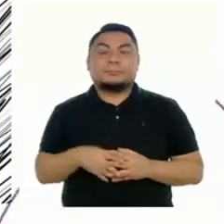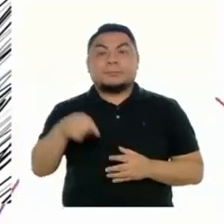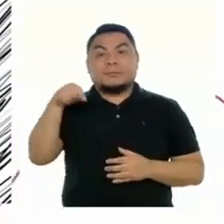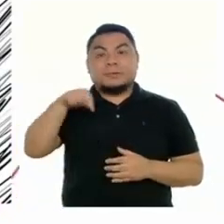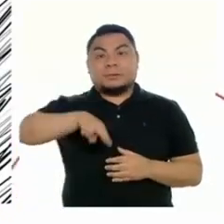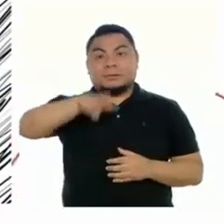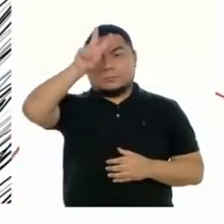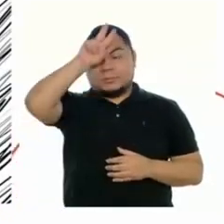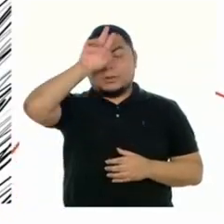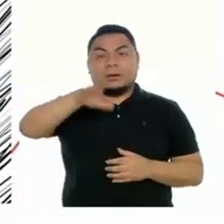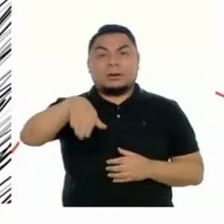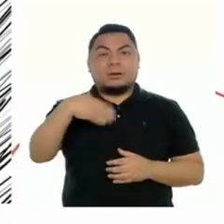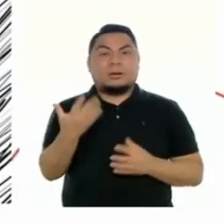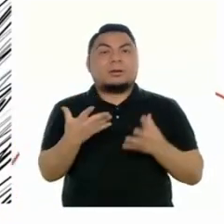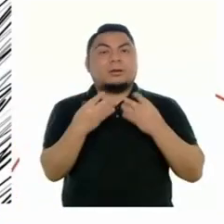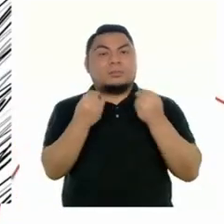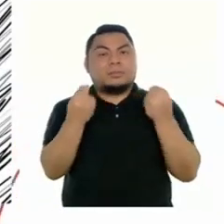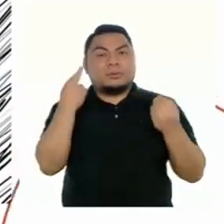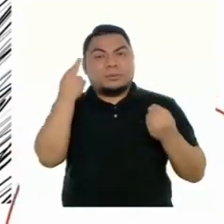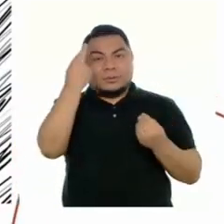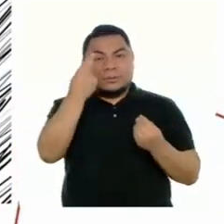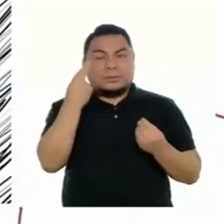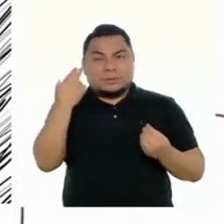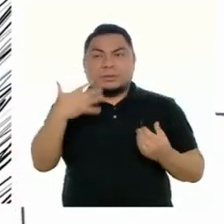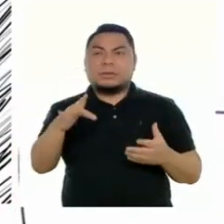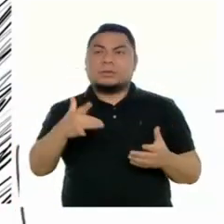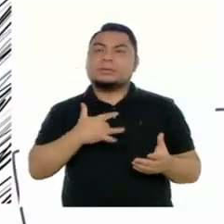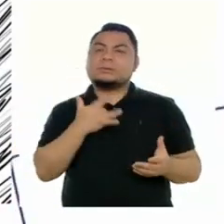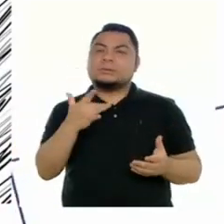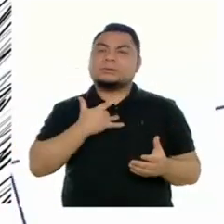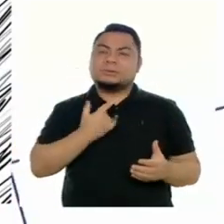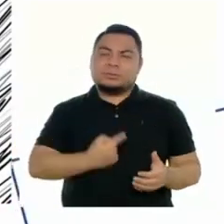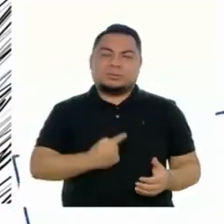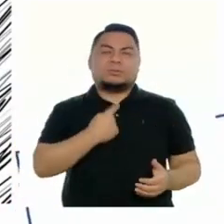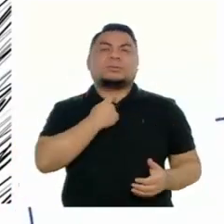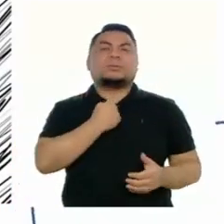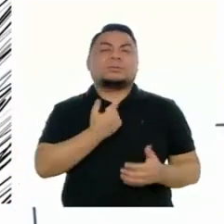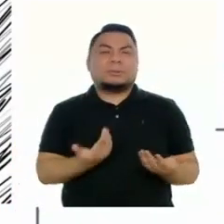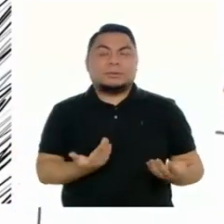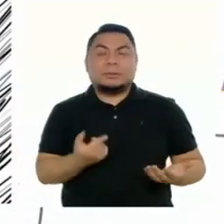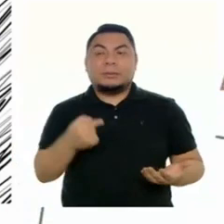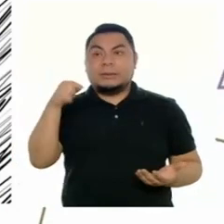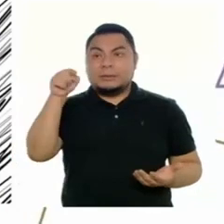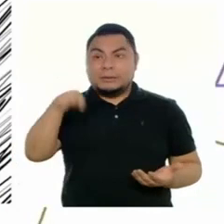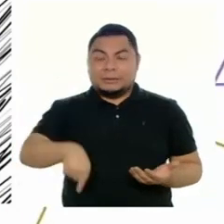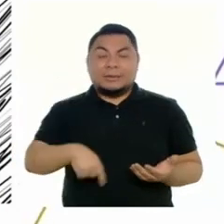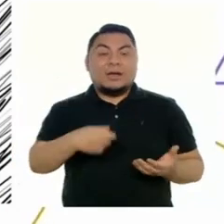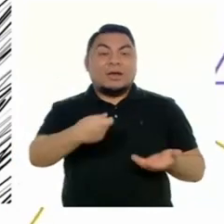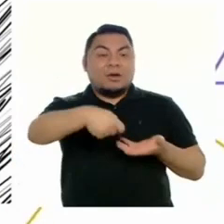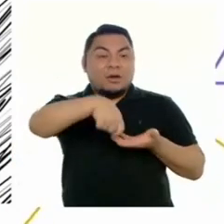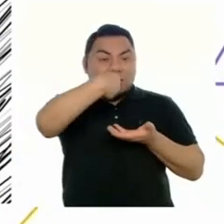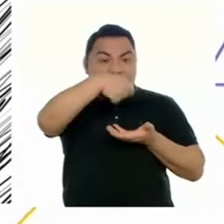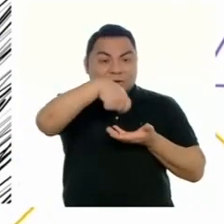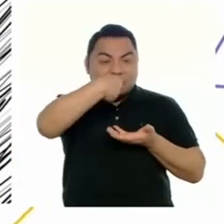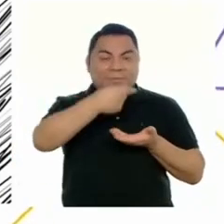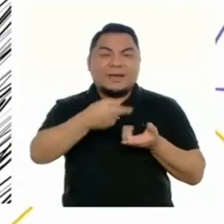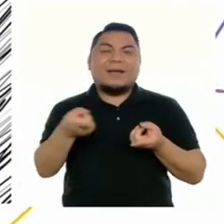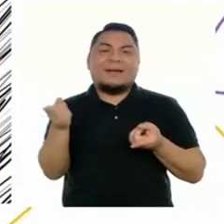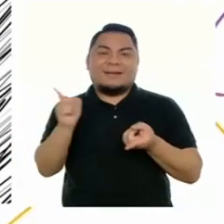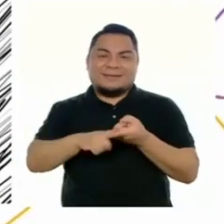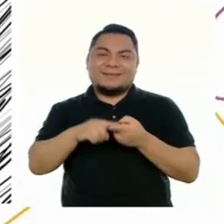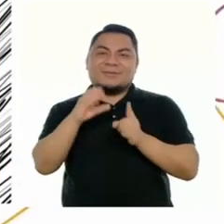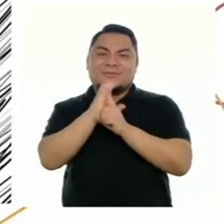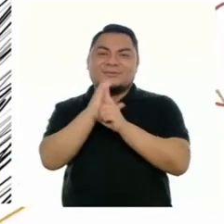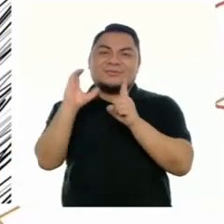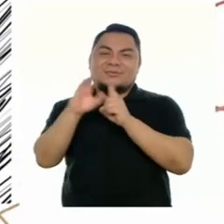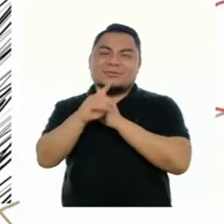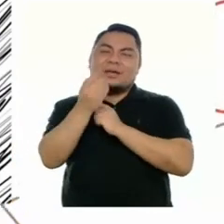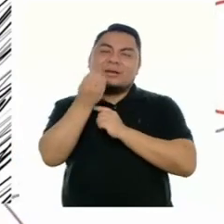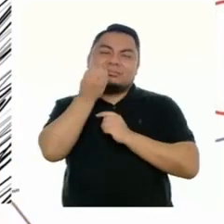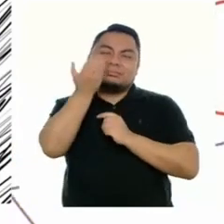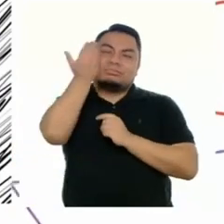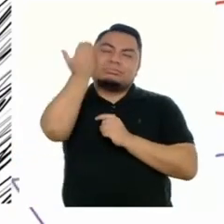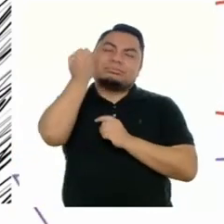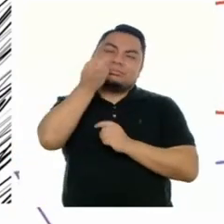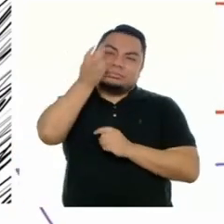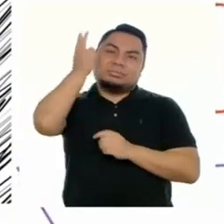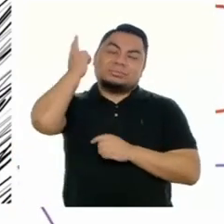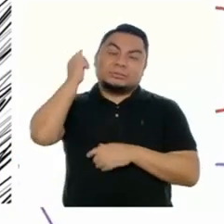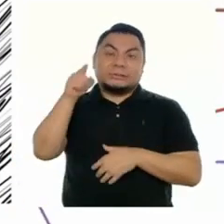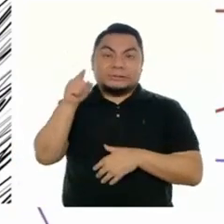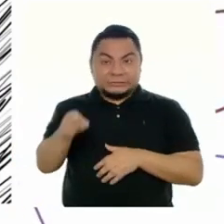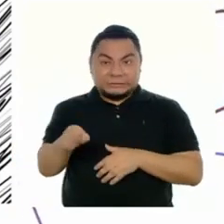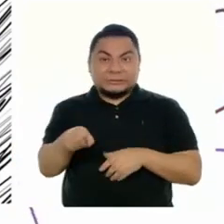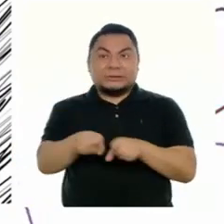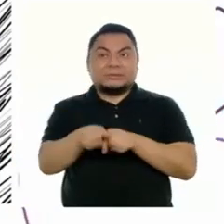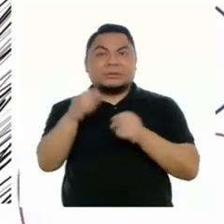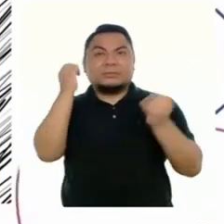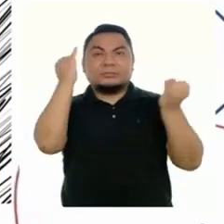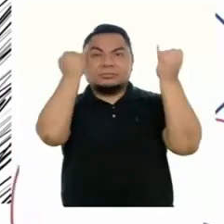En el Perú hay muchas razones para sentirse orgulloso, desde la gastronomía hasta nuestra cultura ancestral, pasando por